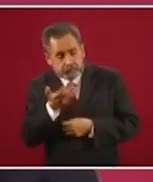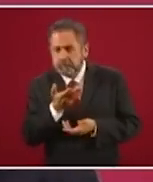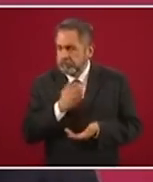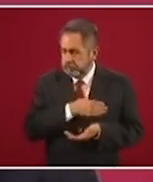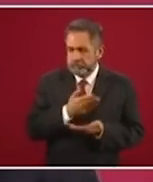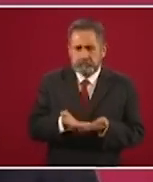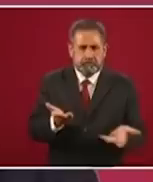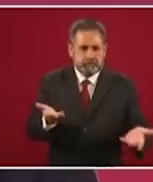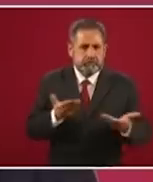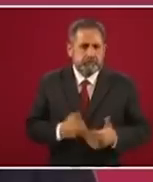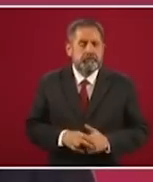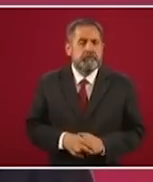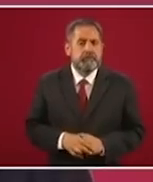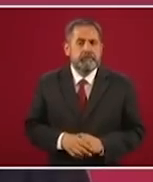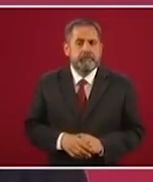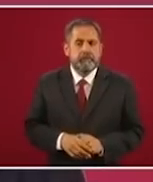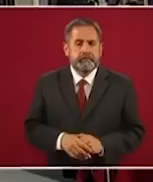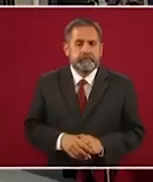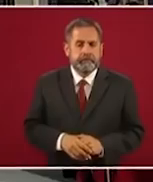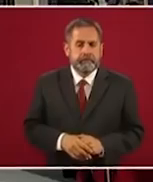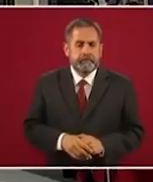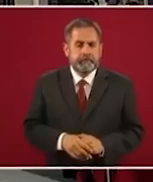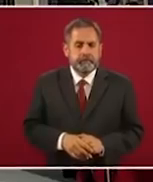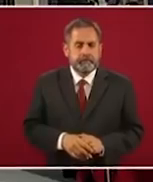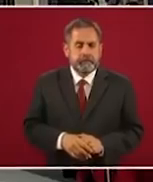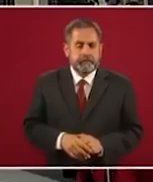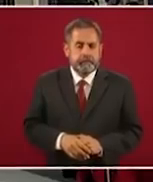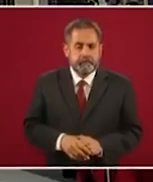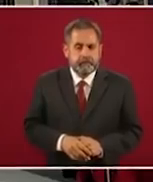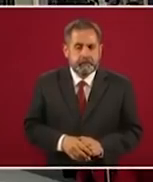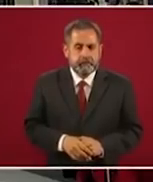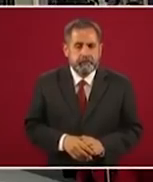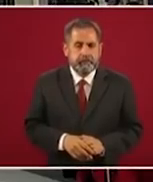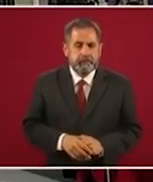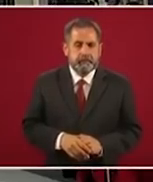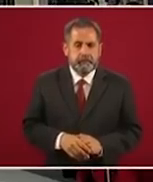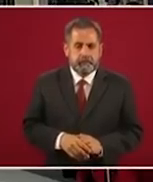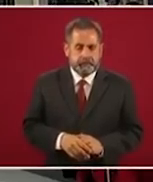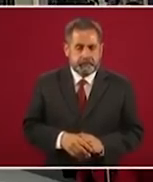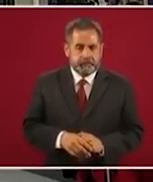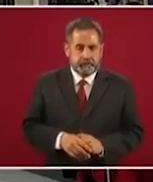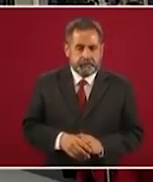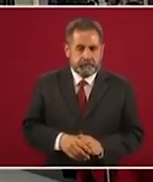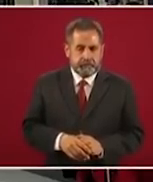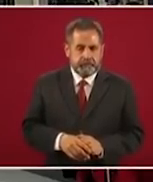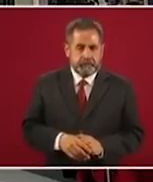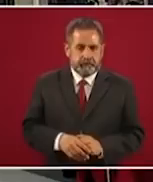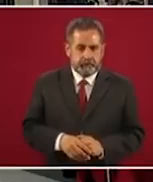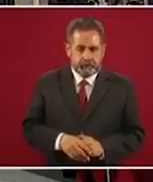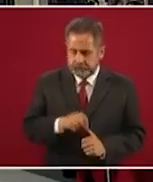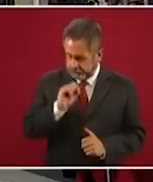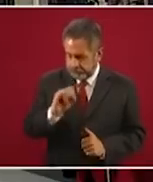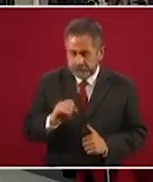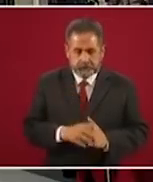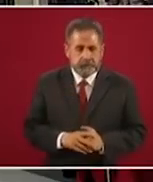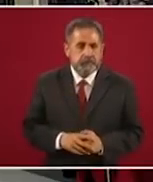sea, presidente, sobre el apoyo presidencial, los migrantes están interesados en participar. En sí. A ver.